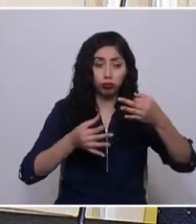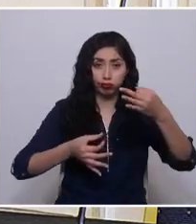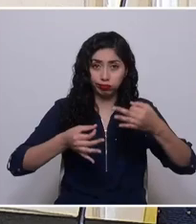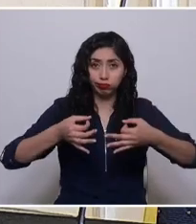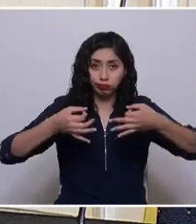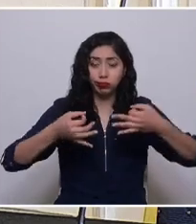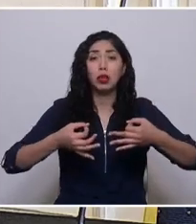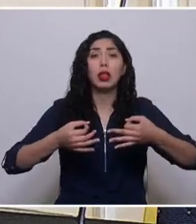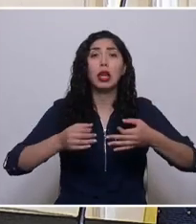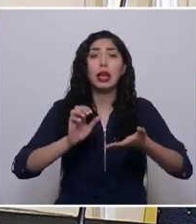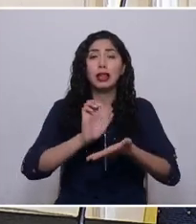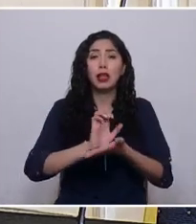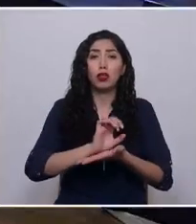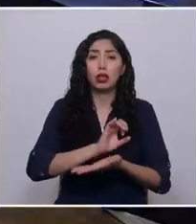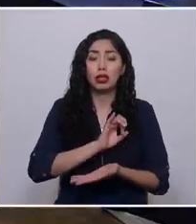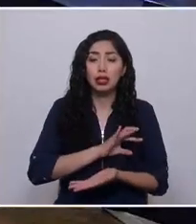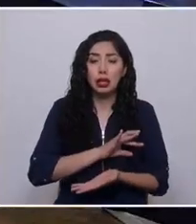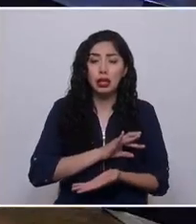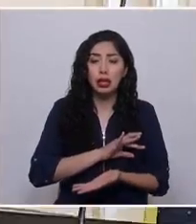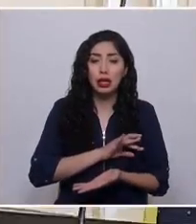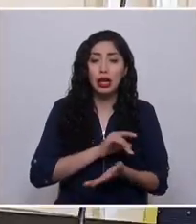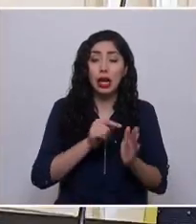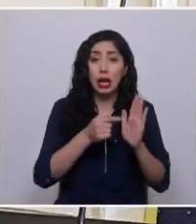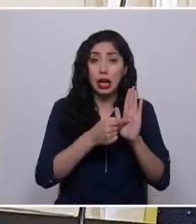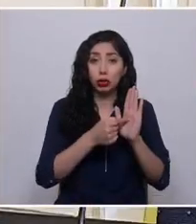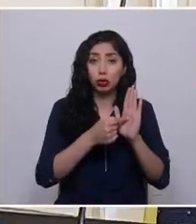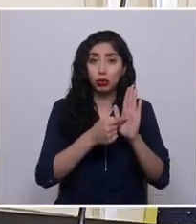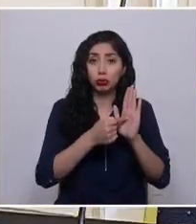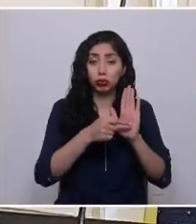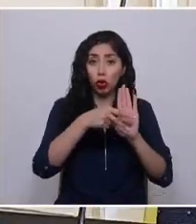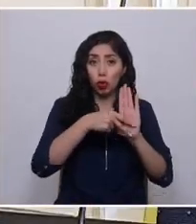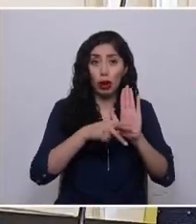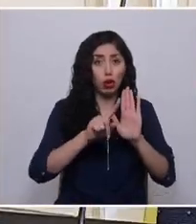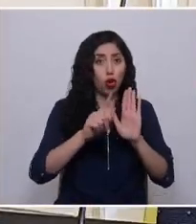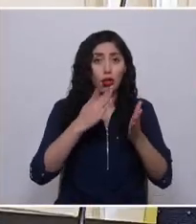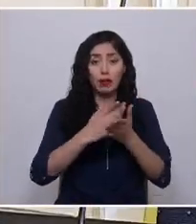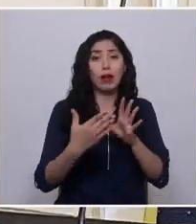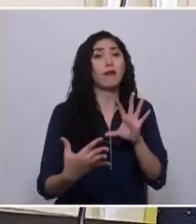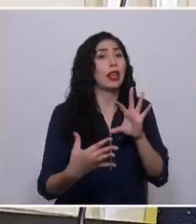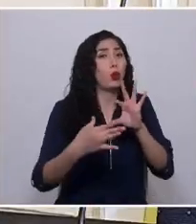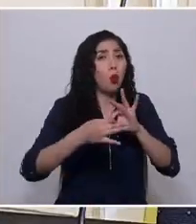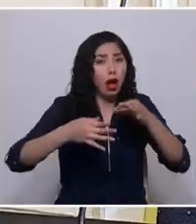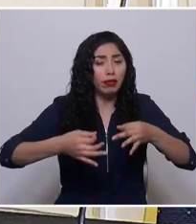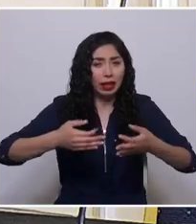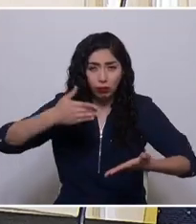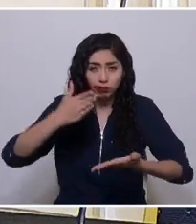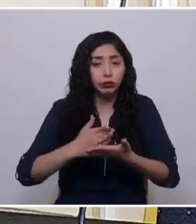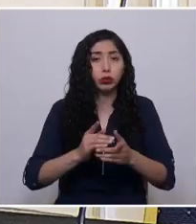ser consideradas, no deberían ser vinculantes, como lo señala el artículo 7.